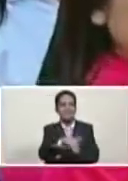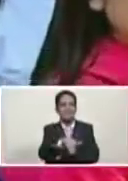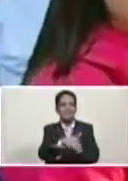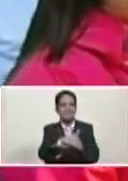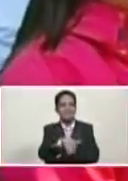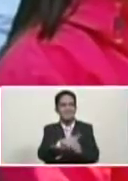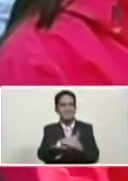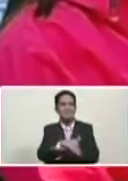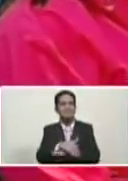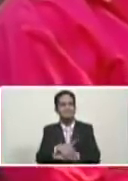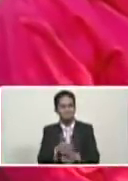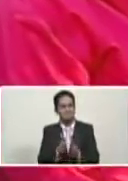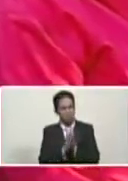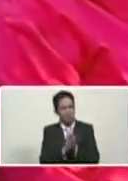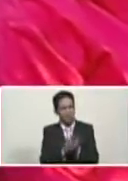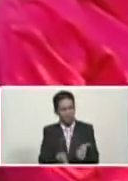Ernesto,